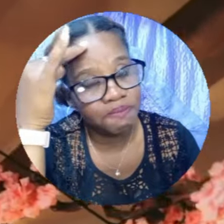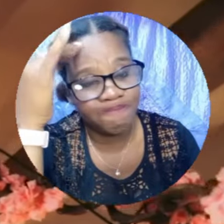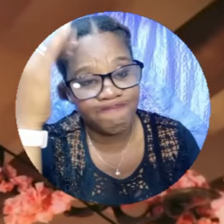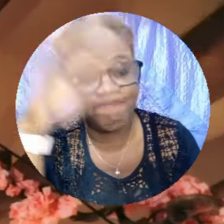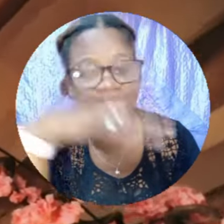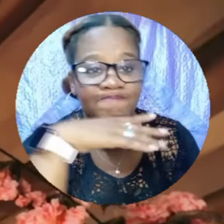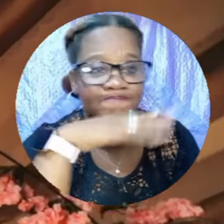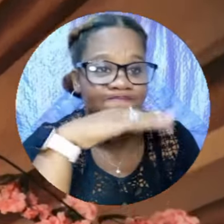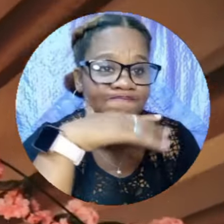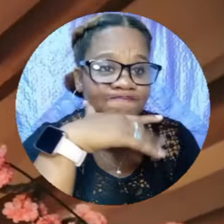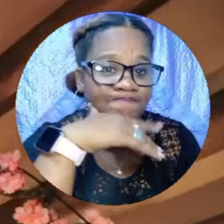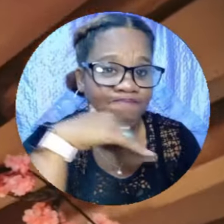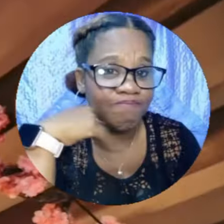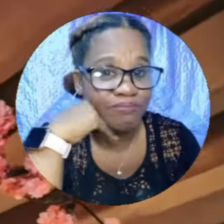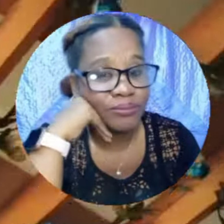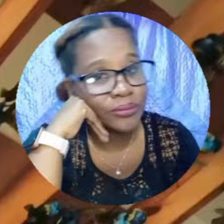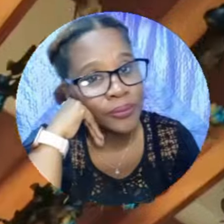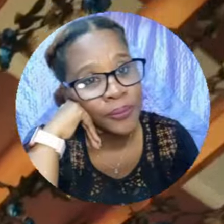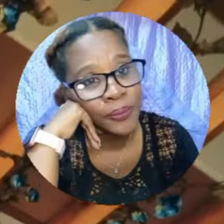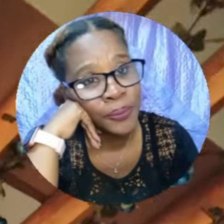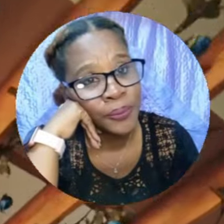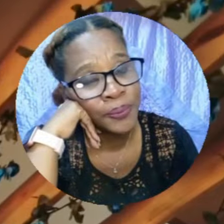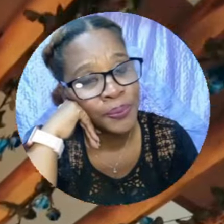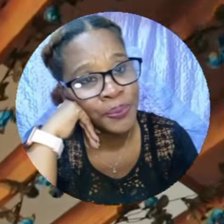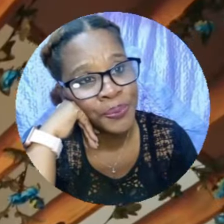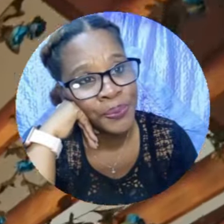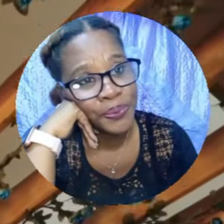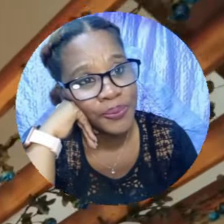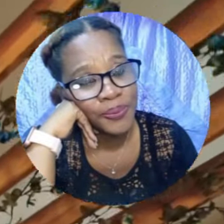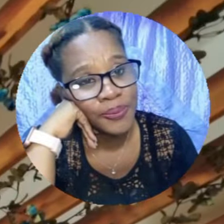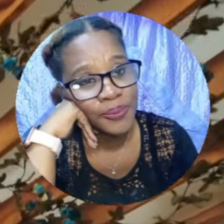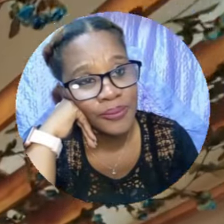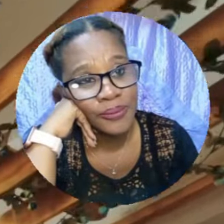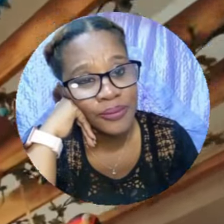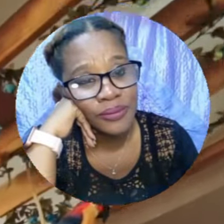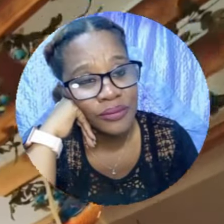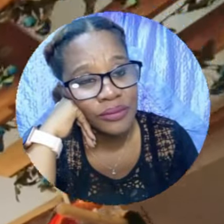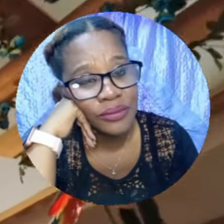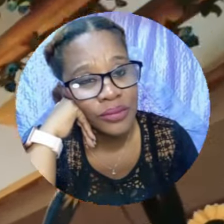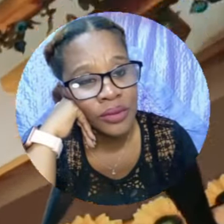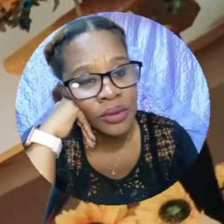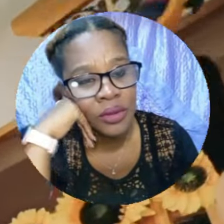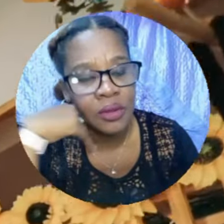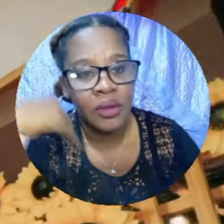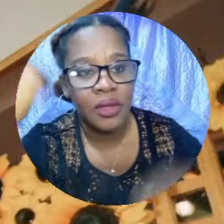Thank you.